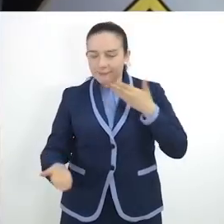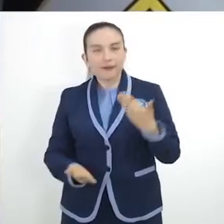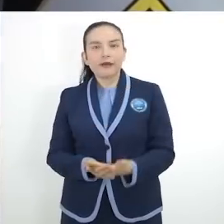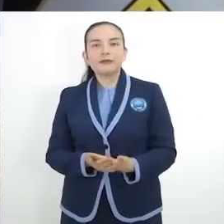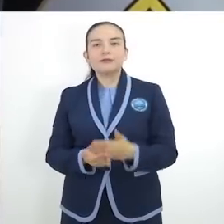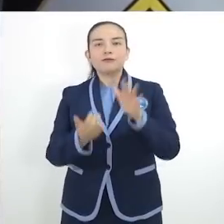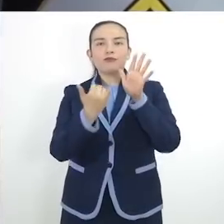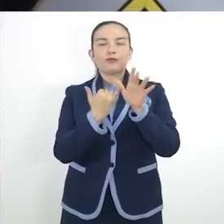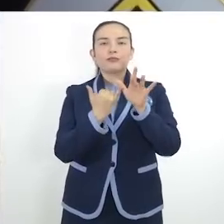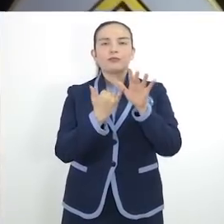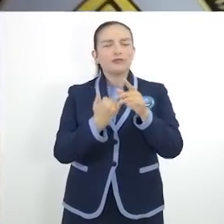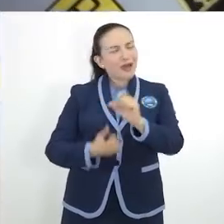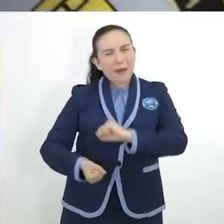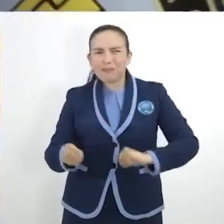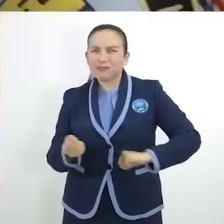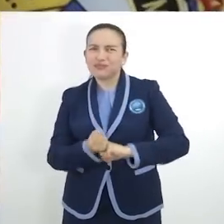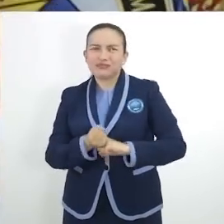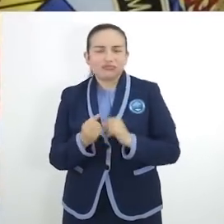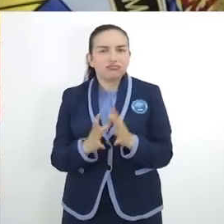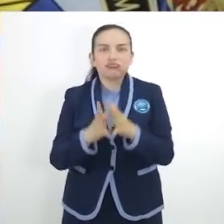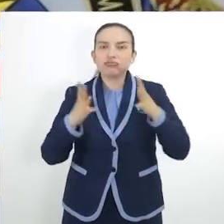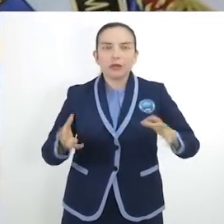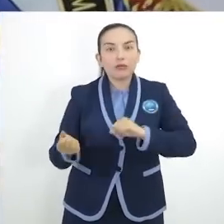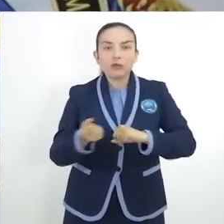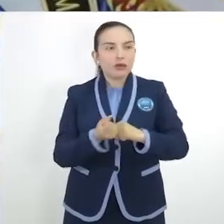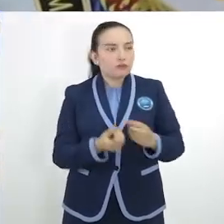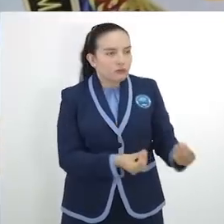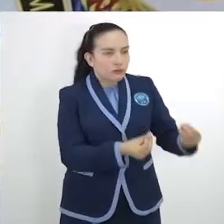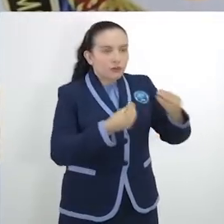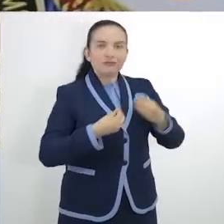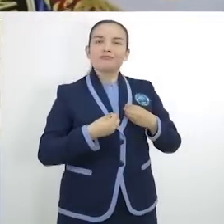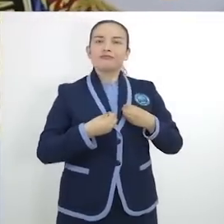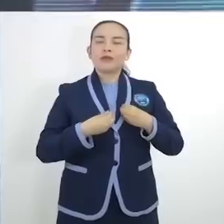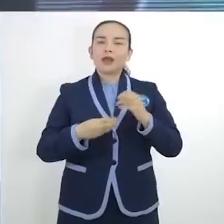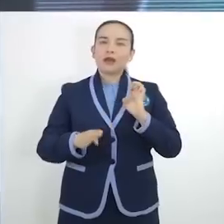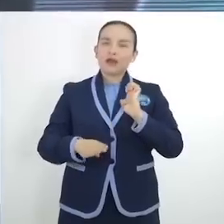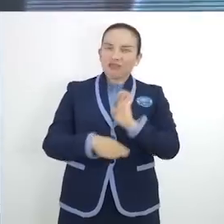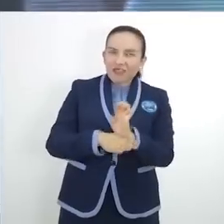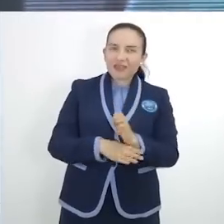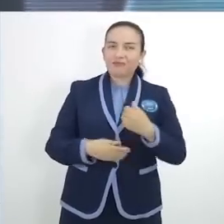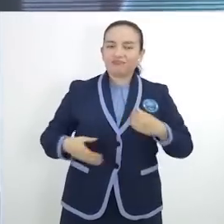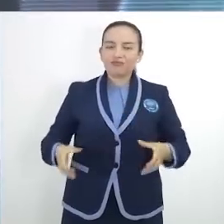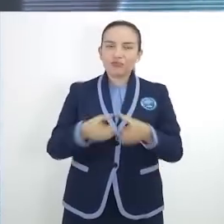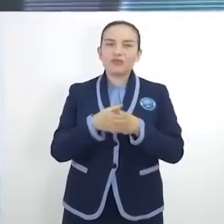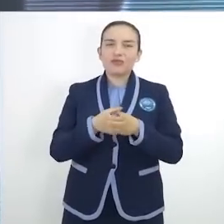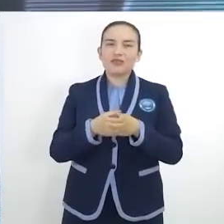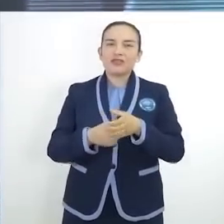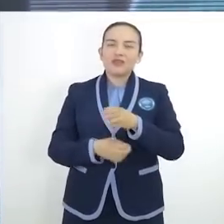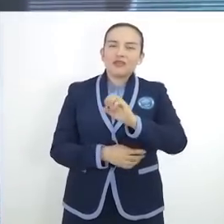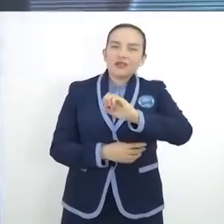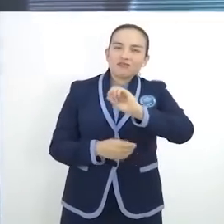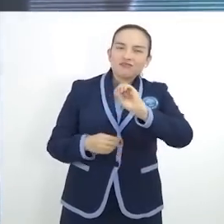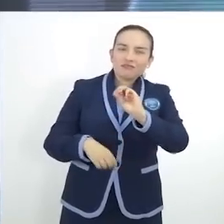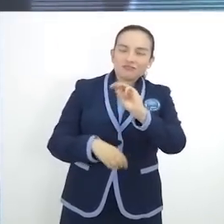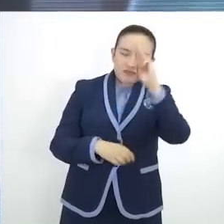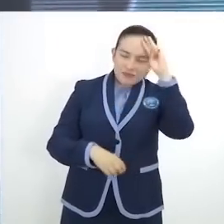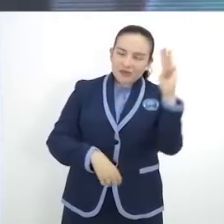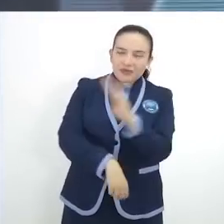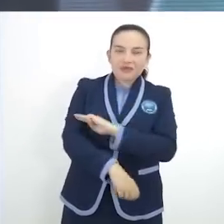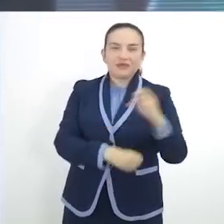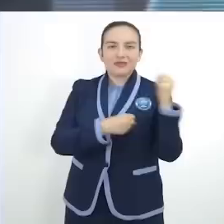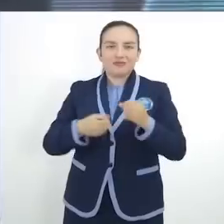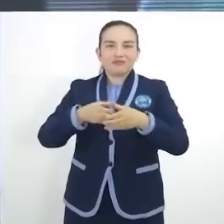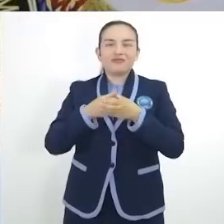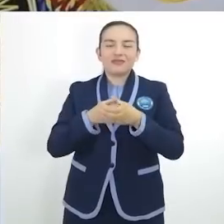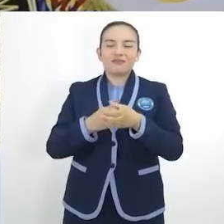Luisa de Moreno por su apoyo incondicional brindado a nuestra institución, nuestra quinta división, 13ª Brigada, y por